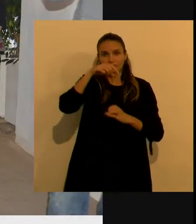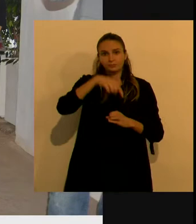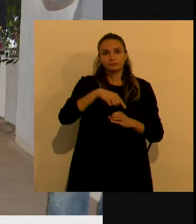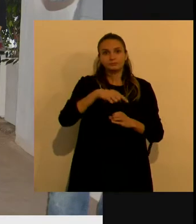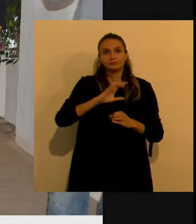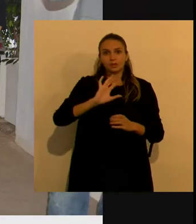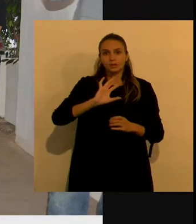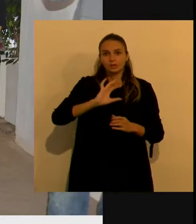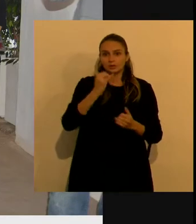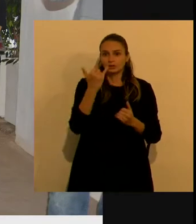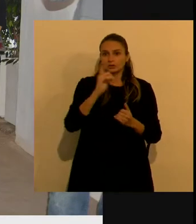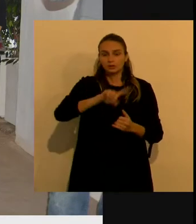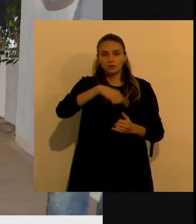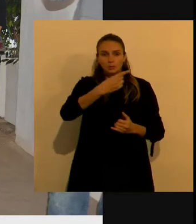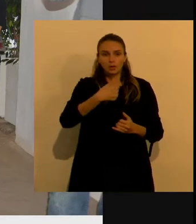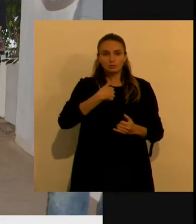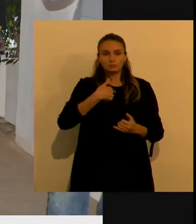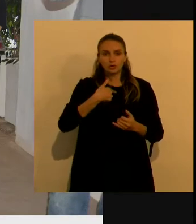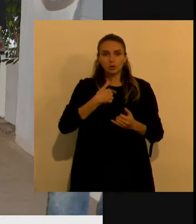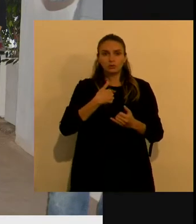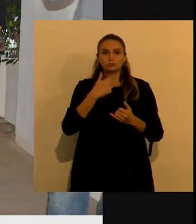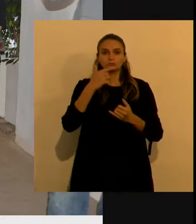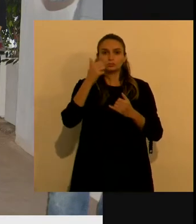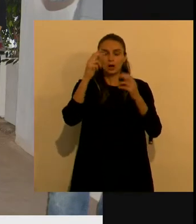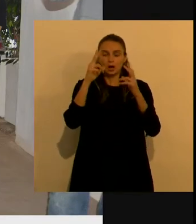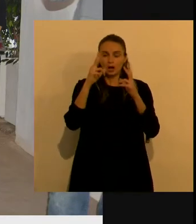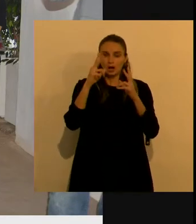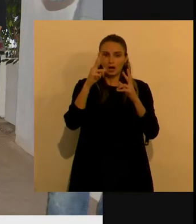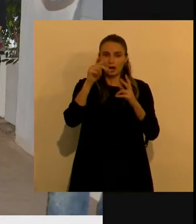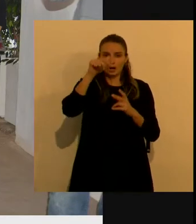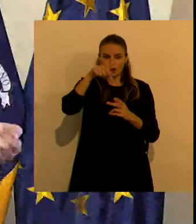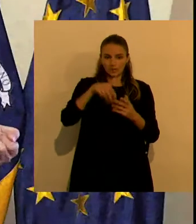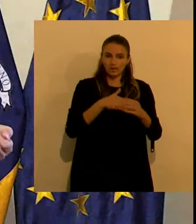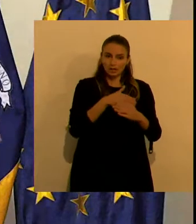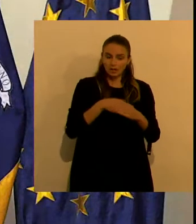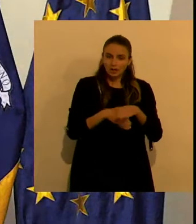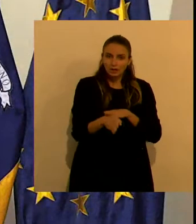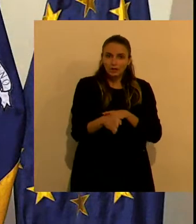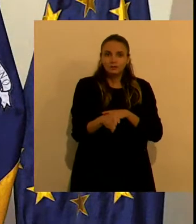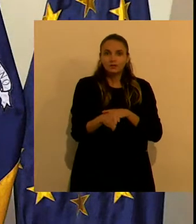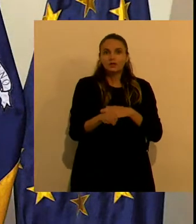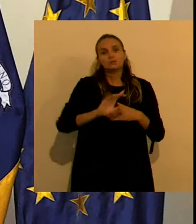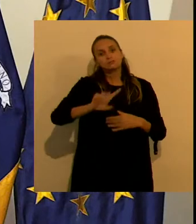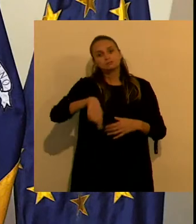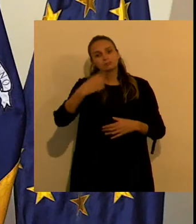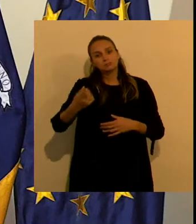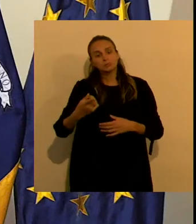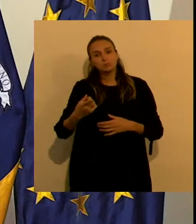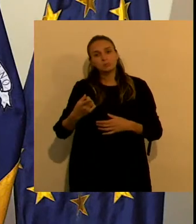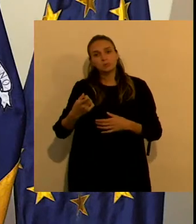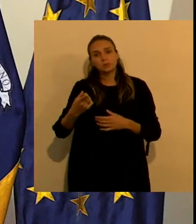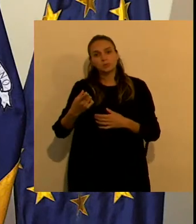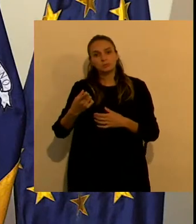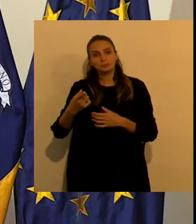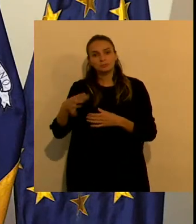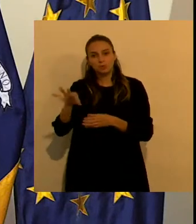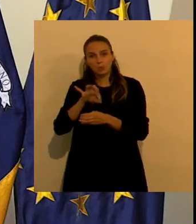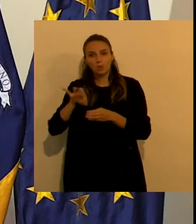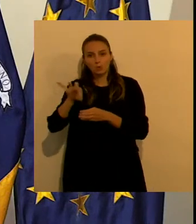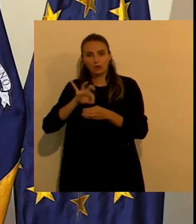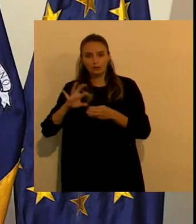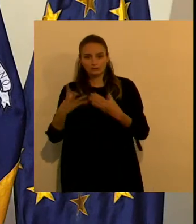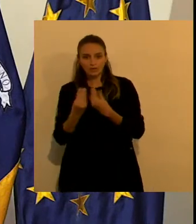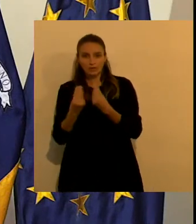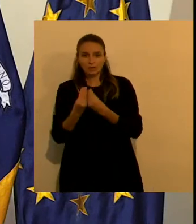y bien, yo entré al auditorio y al rato, ya en la pausa del café, cuando salí, me encontré con este otro amigo y dije, mira, Javier, preséntame